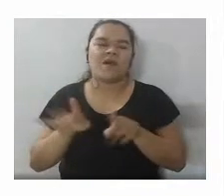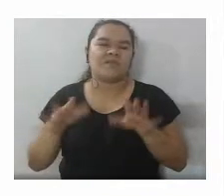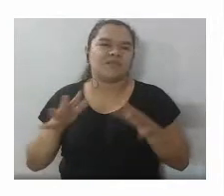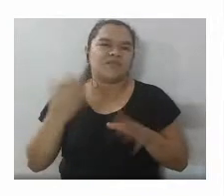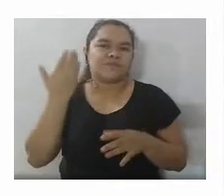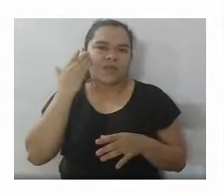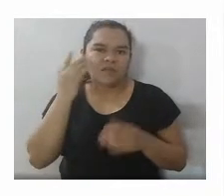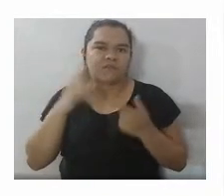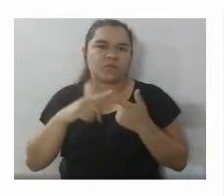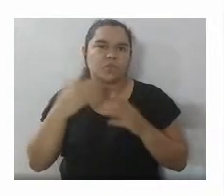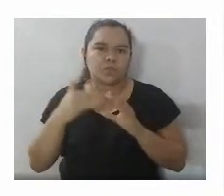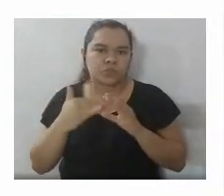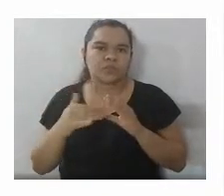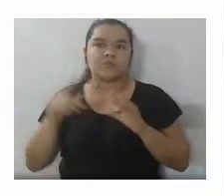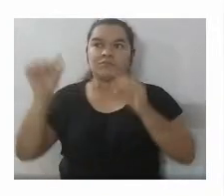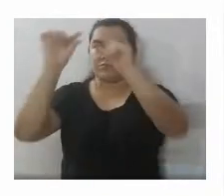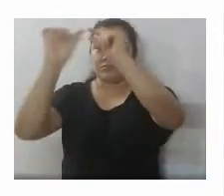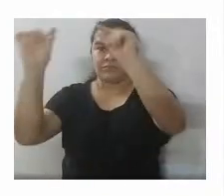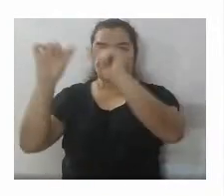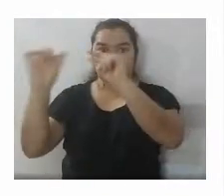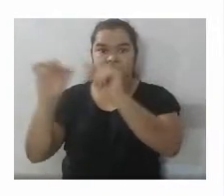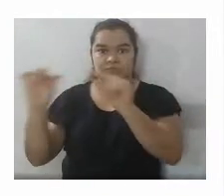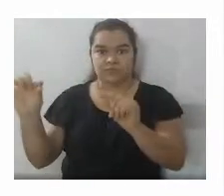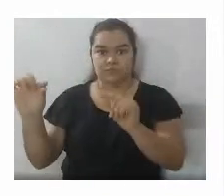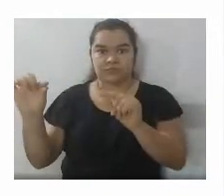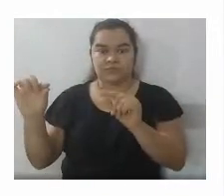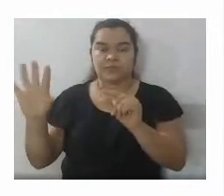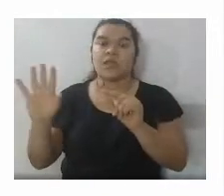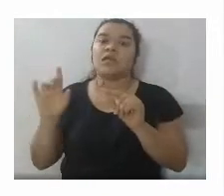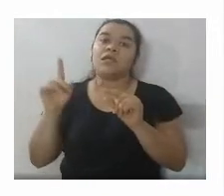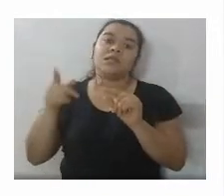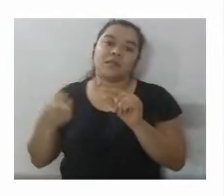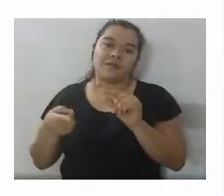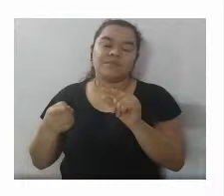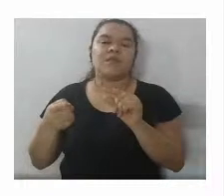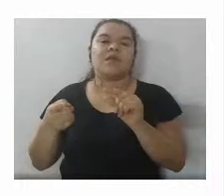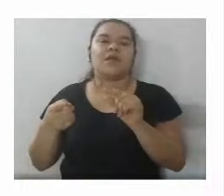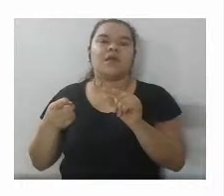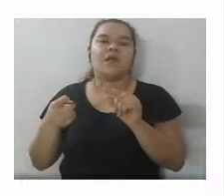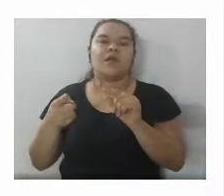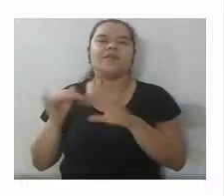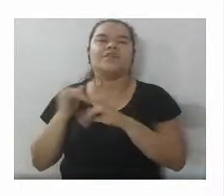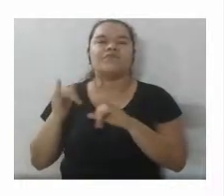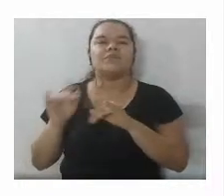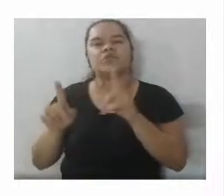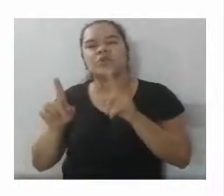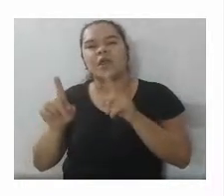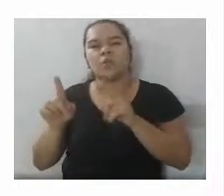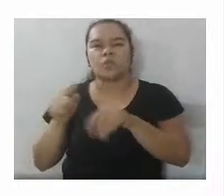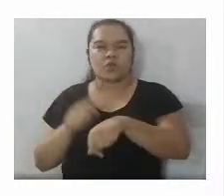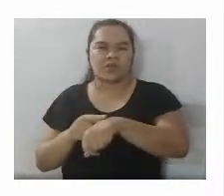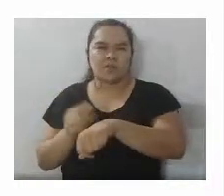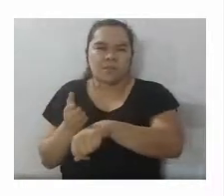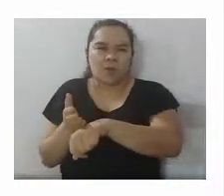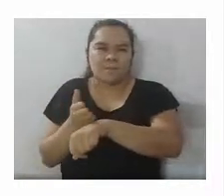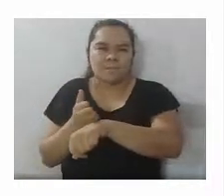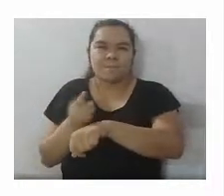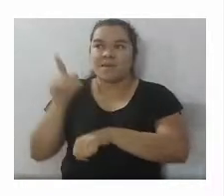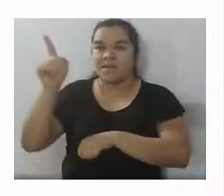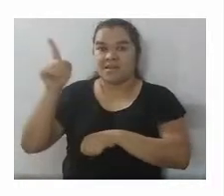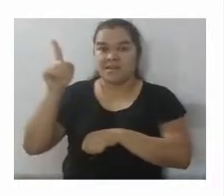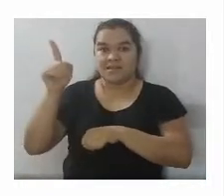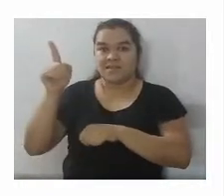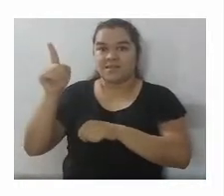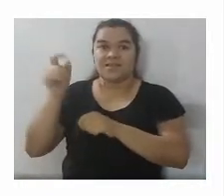correo electrónico para generar un usuario. Y en particular, según los antecedentes más recientes, esta cuenta se